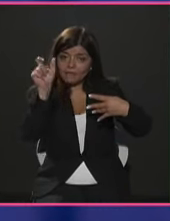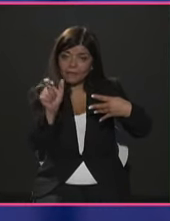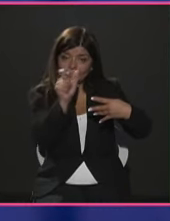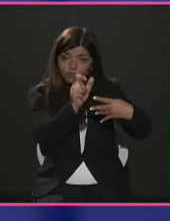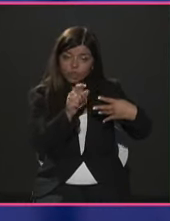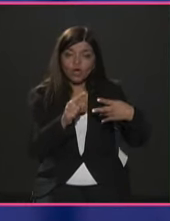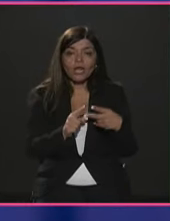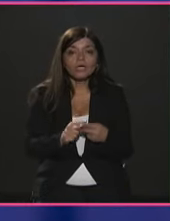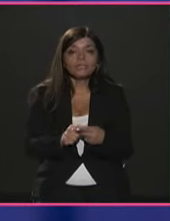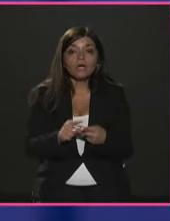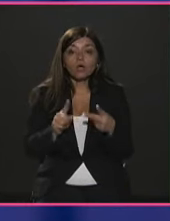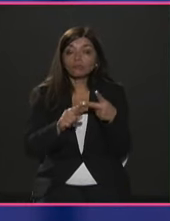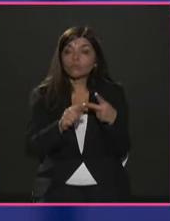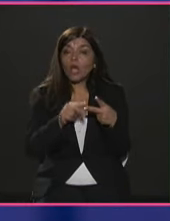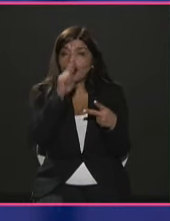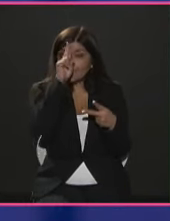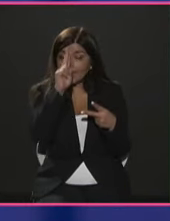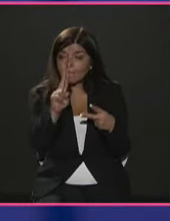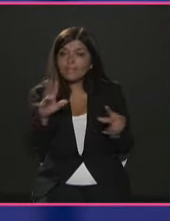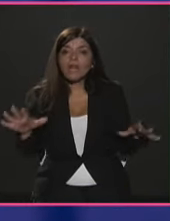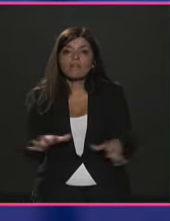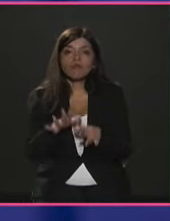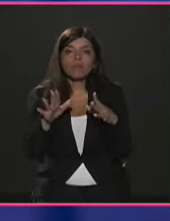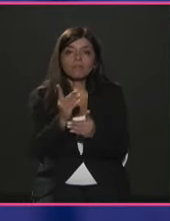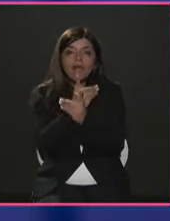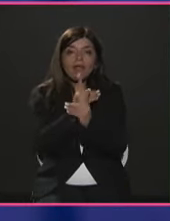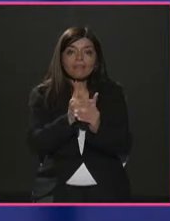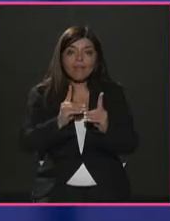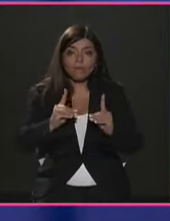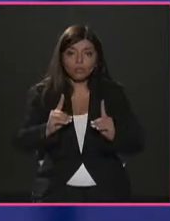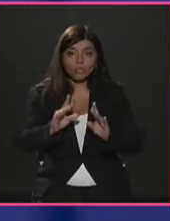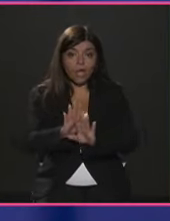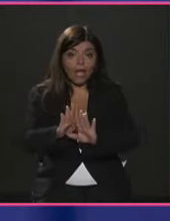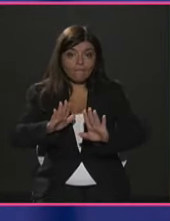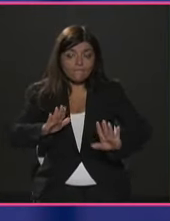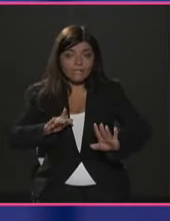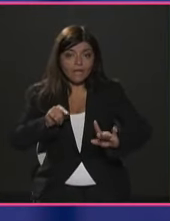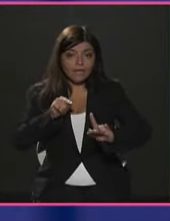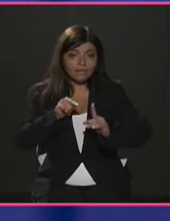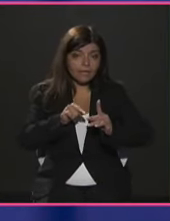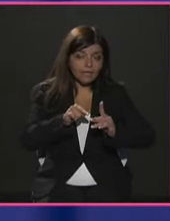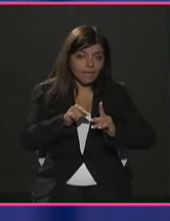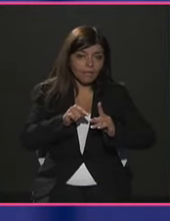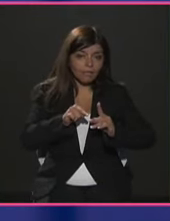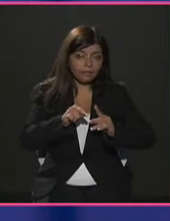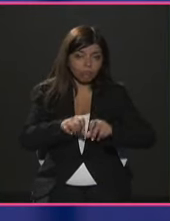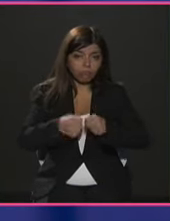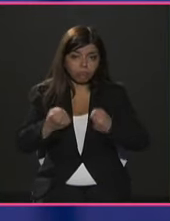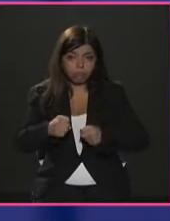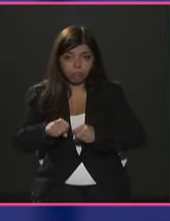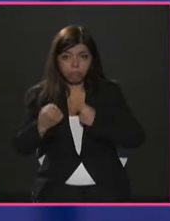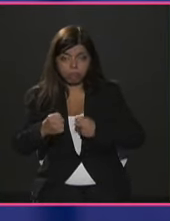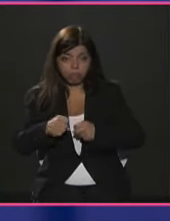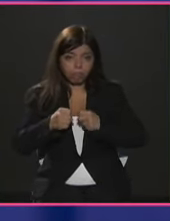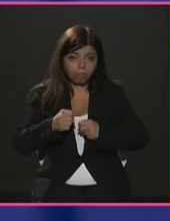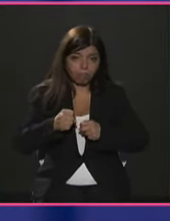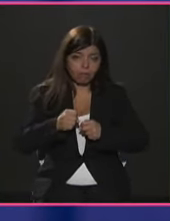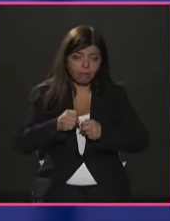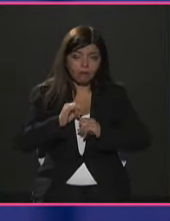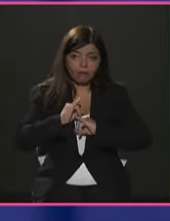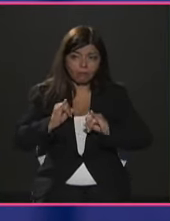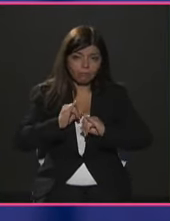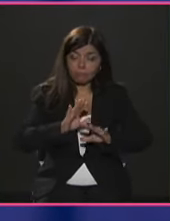ciudadanos la segundo es respetar y fomentar la democracia evitando que sea un vehículo para diseminar t